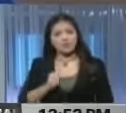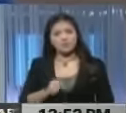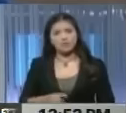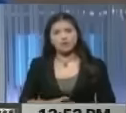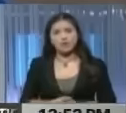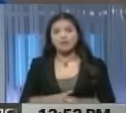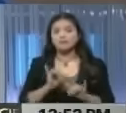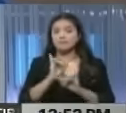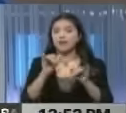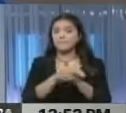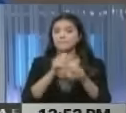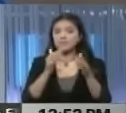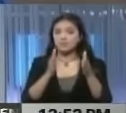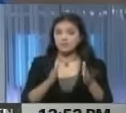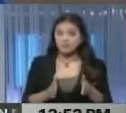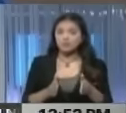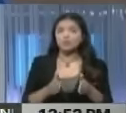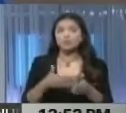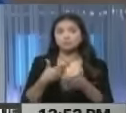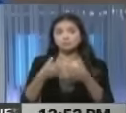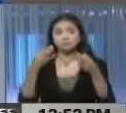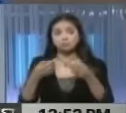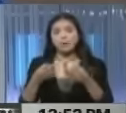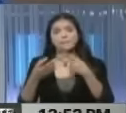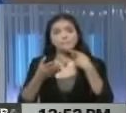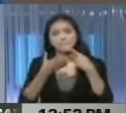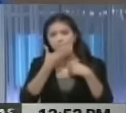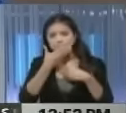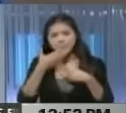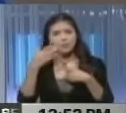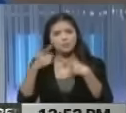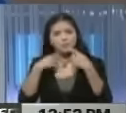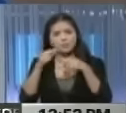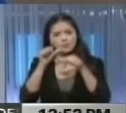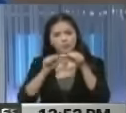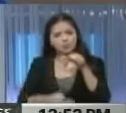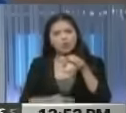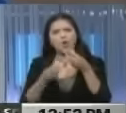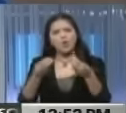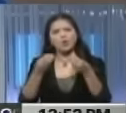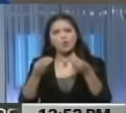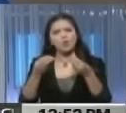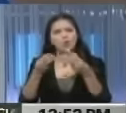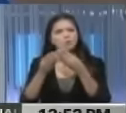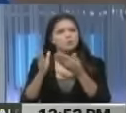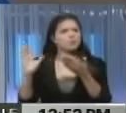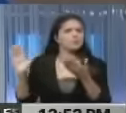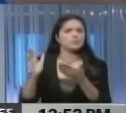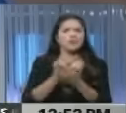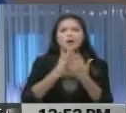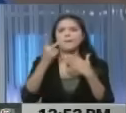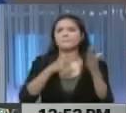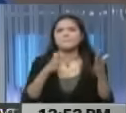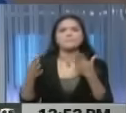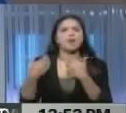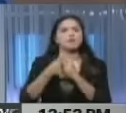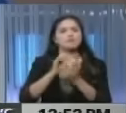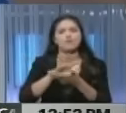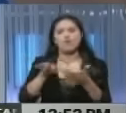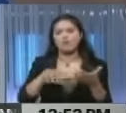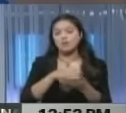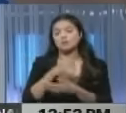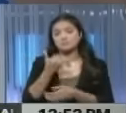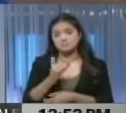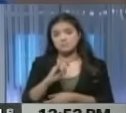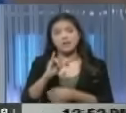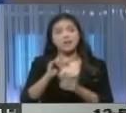ya el ministro Reverol pues dará con mayor detalle cómo fue desmantelado el plan violento que